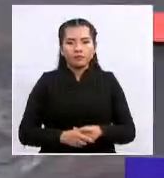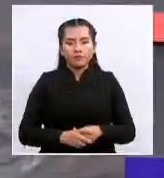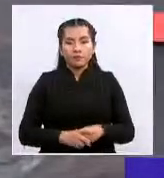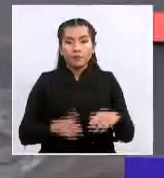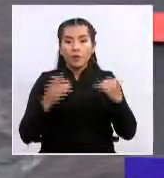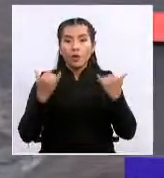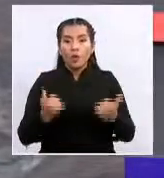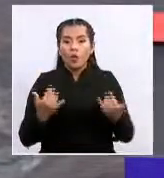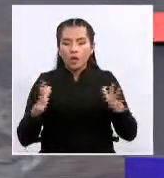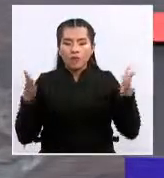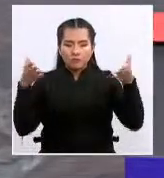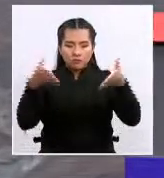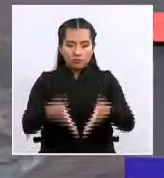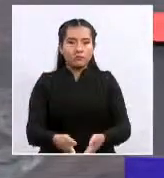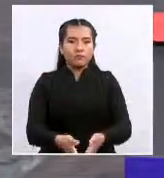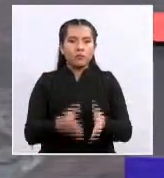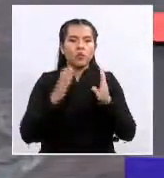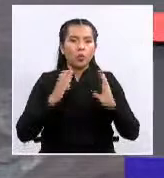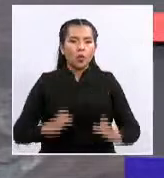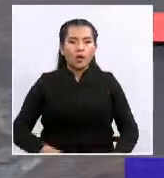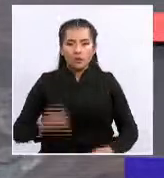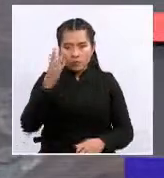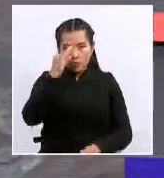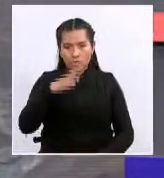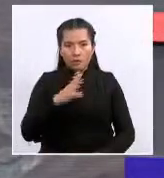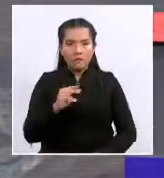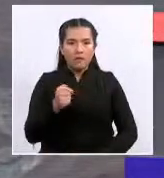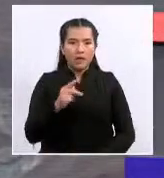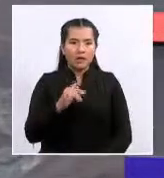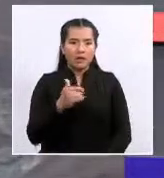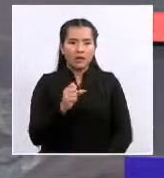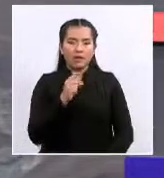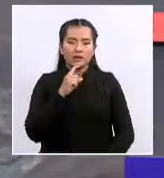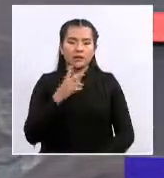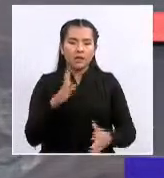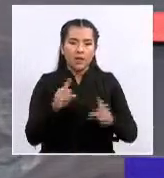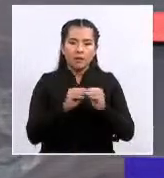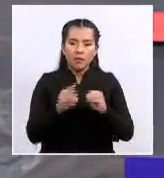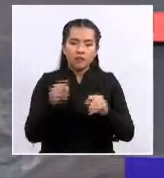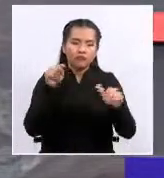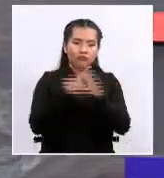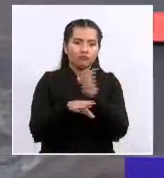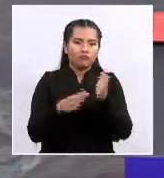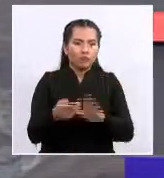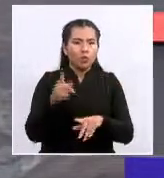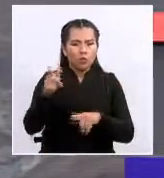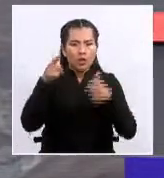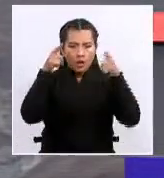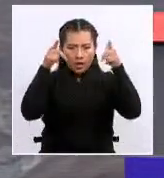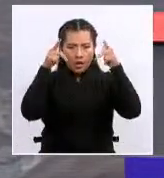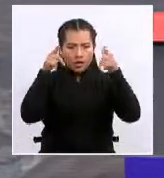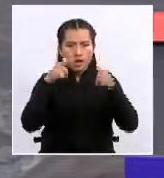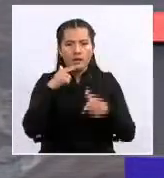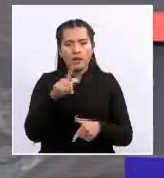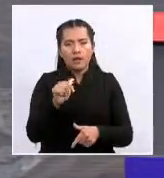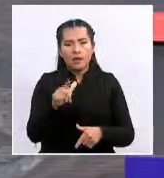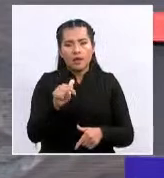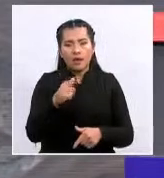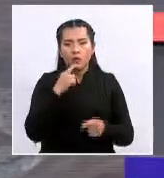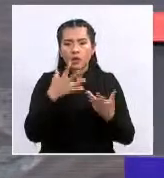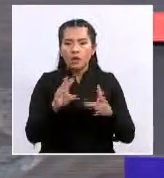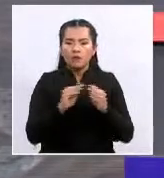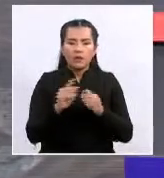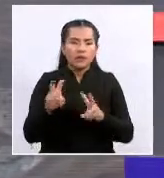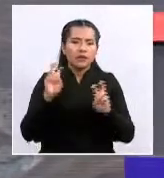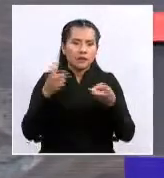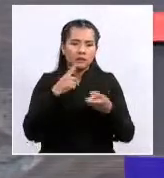Hoy fue enterrado el cuerpo de Matías Choque, el niño víctima de infanticidio en Yayagua, mientras que la mujer sentenciada a 30